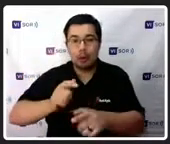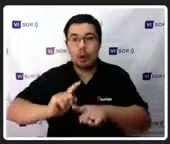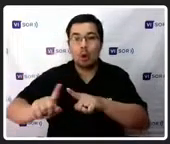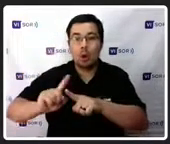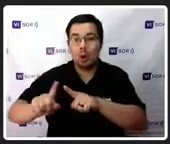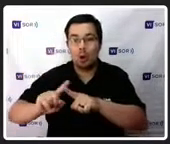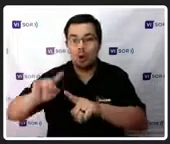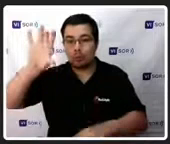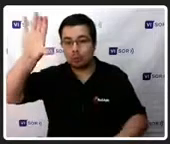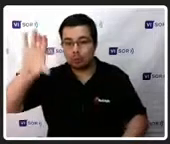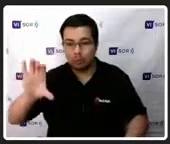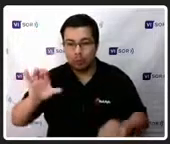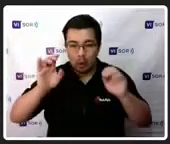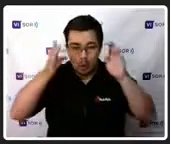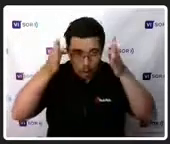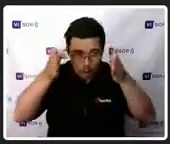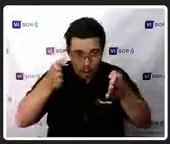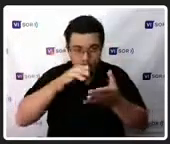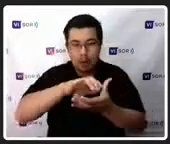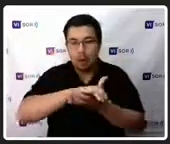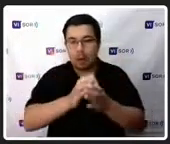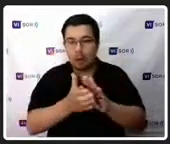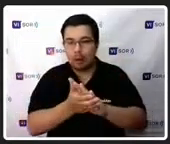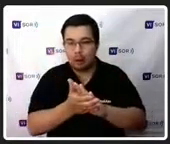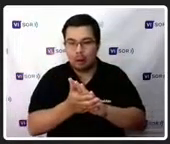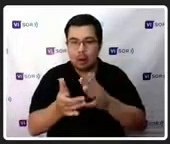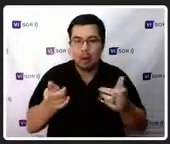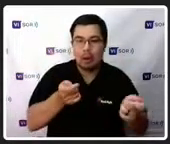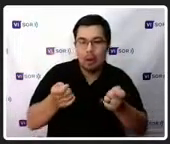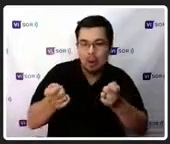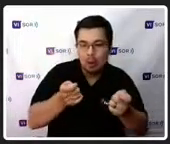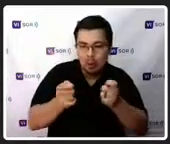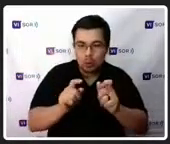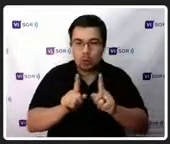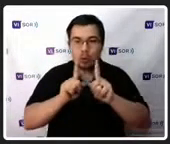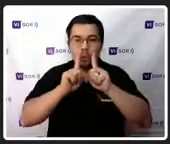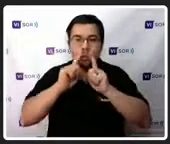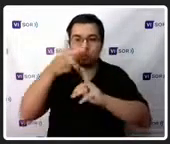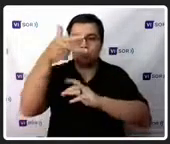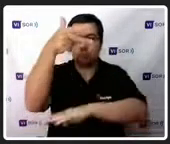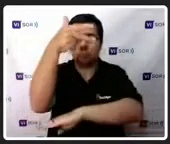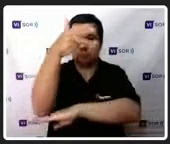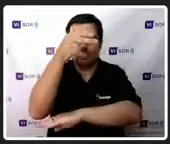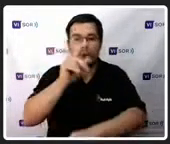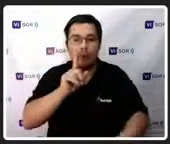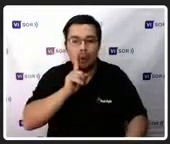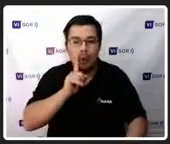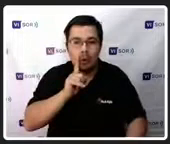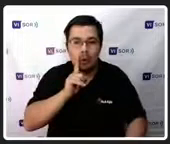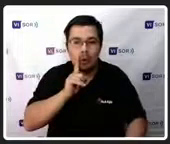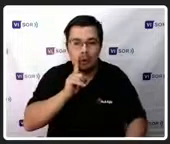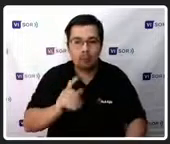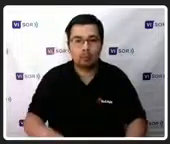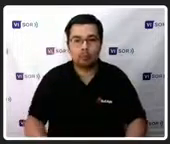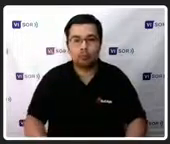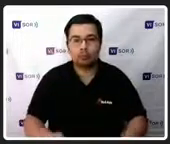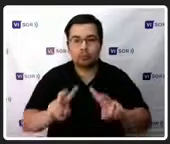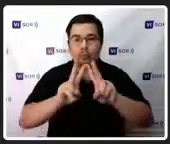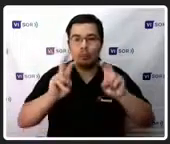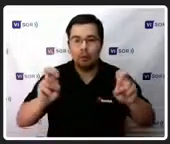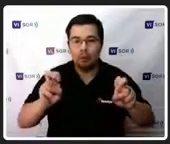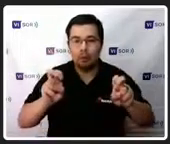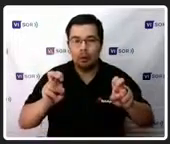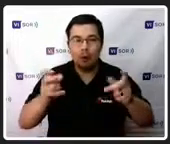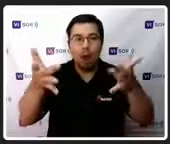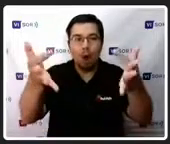mirada estratégica y manejo del negocio turístico y hotelero. Y tenemos asignaturas como marketing, contabilidad, administración, ¿no es cierto?,